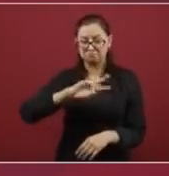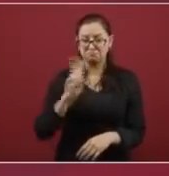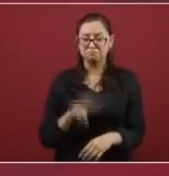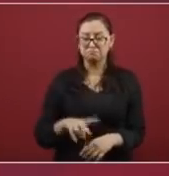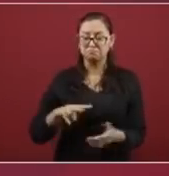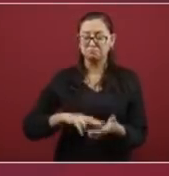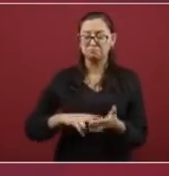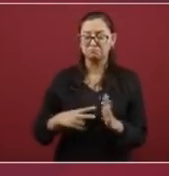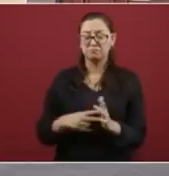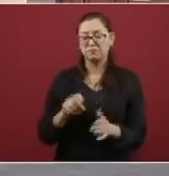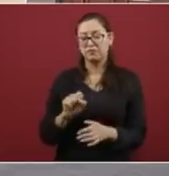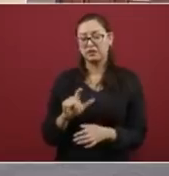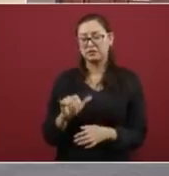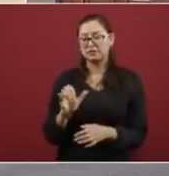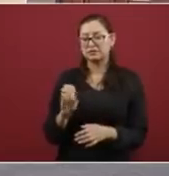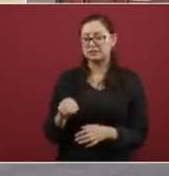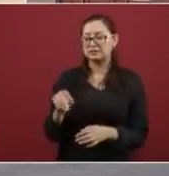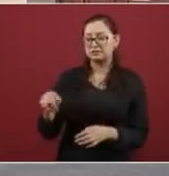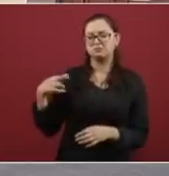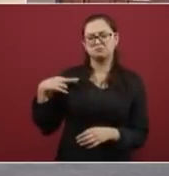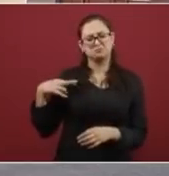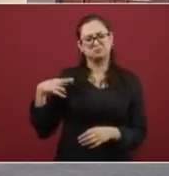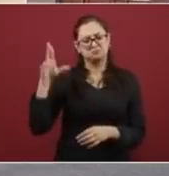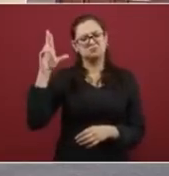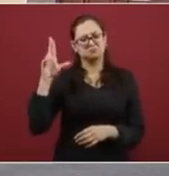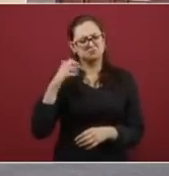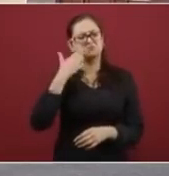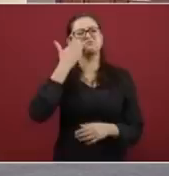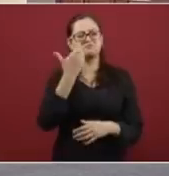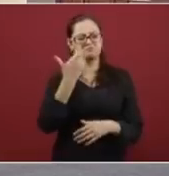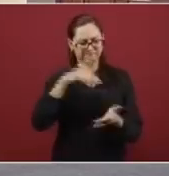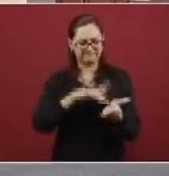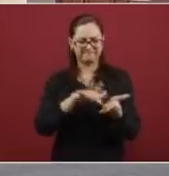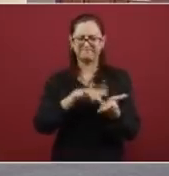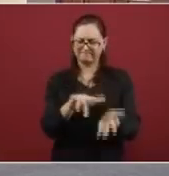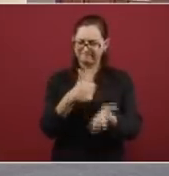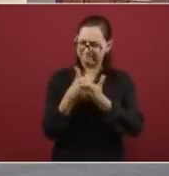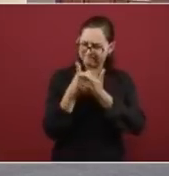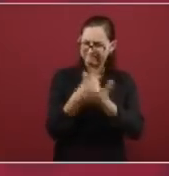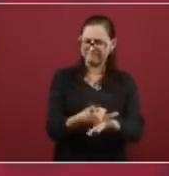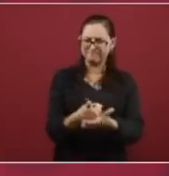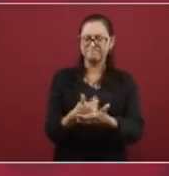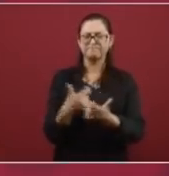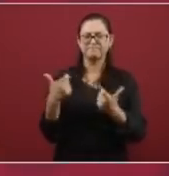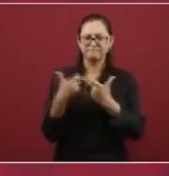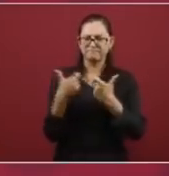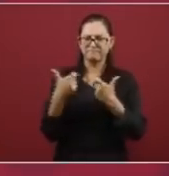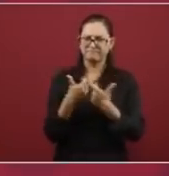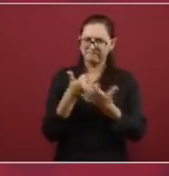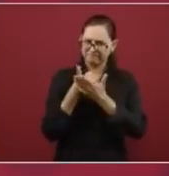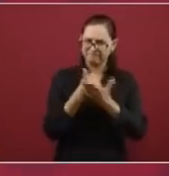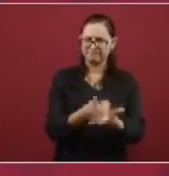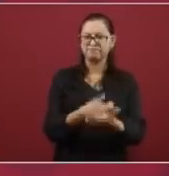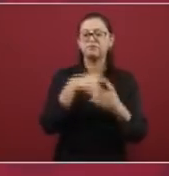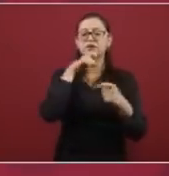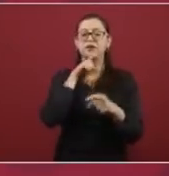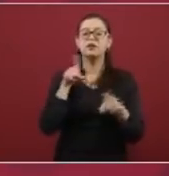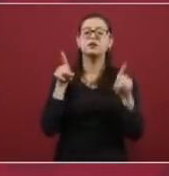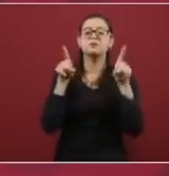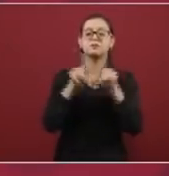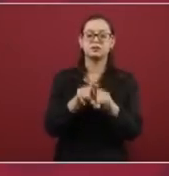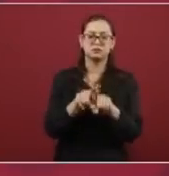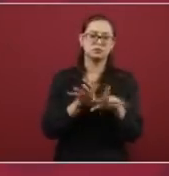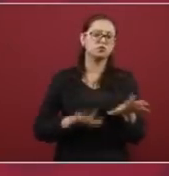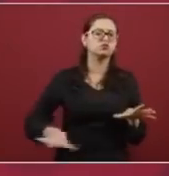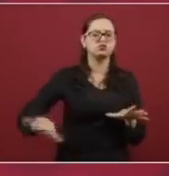del ingeniero Carlos Slim de ayudar en lo económico y también ayudar en